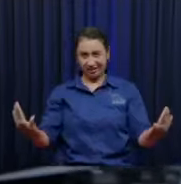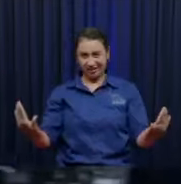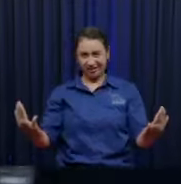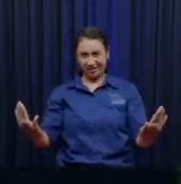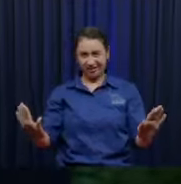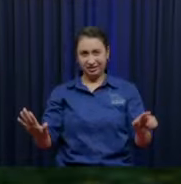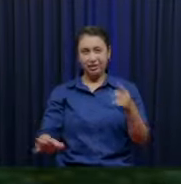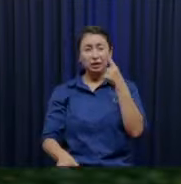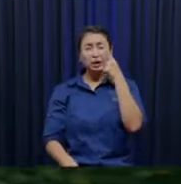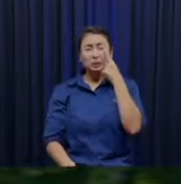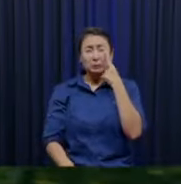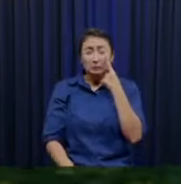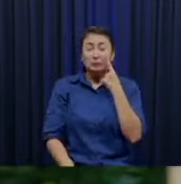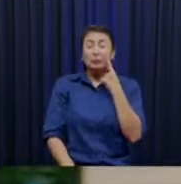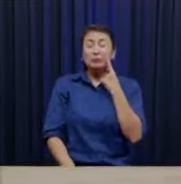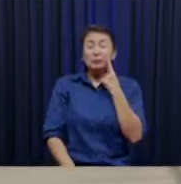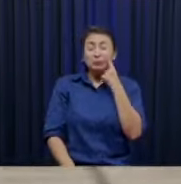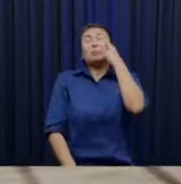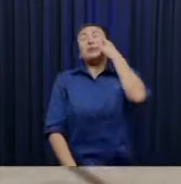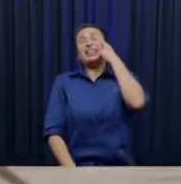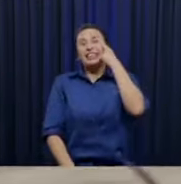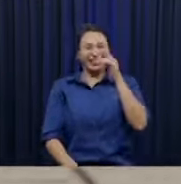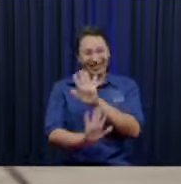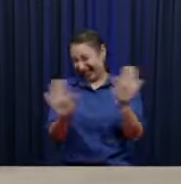Regrese la lágrima.